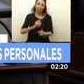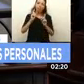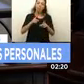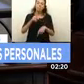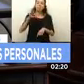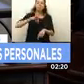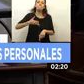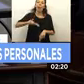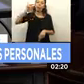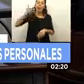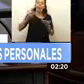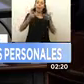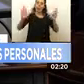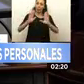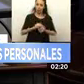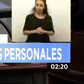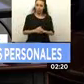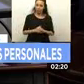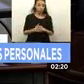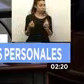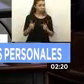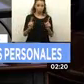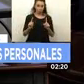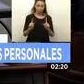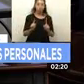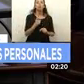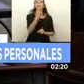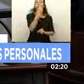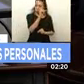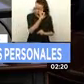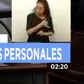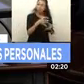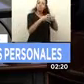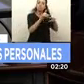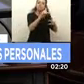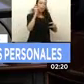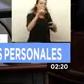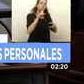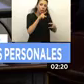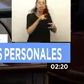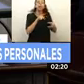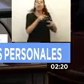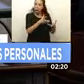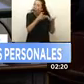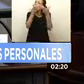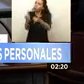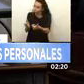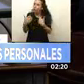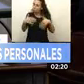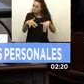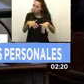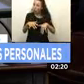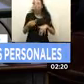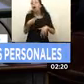paritarias salvo a la cgt que los apoyaron muchos de ellos a ustedes a los demás les dieron